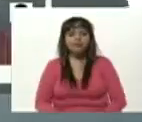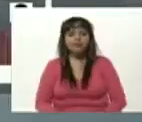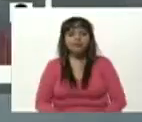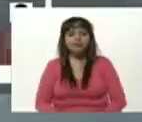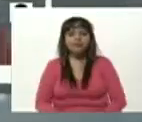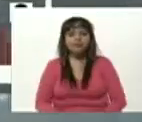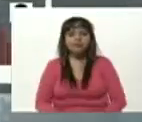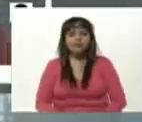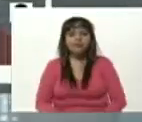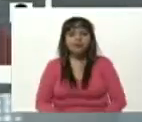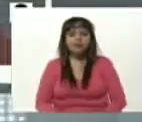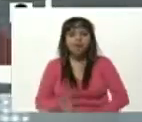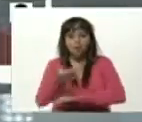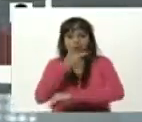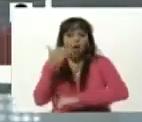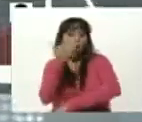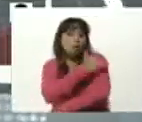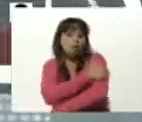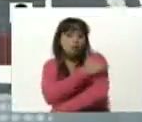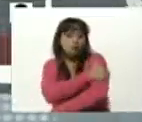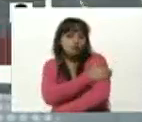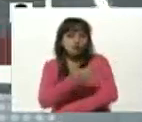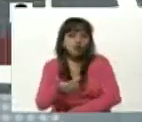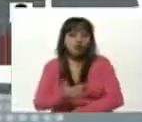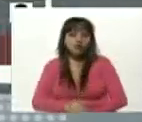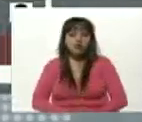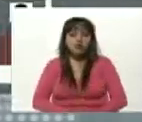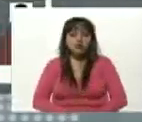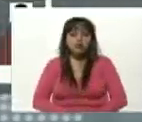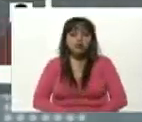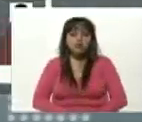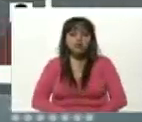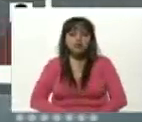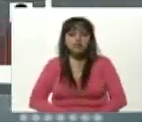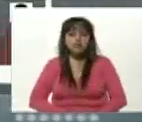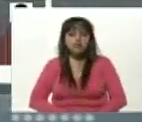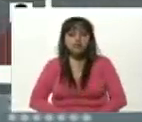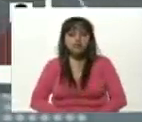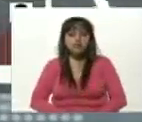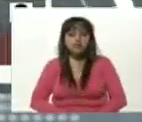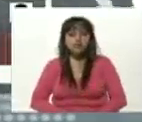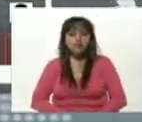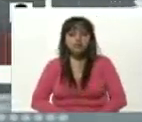de esa oposición caprilista y ramojalucista,